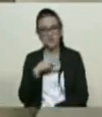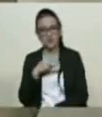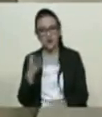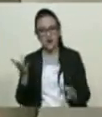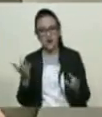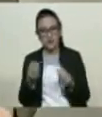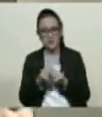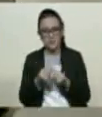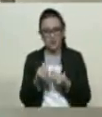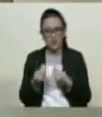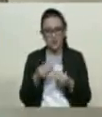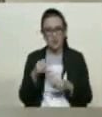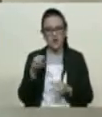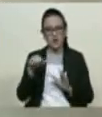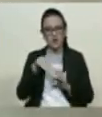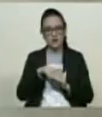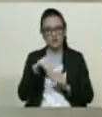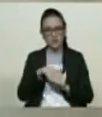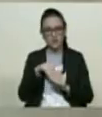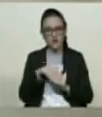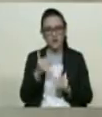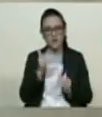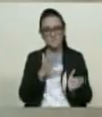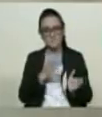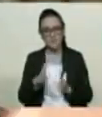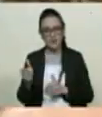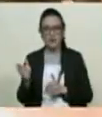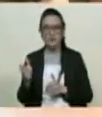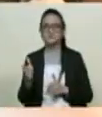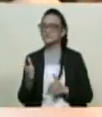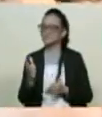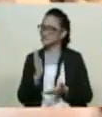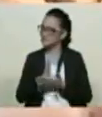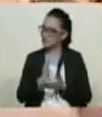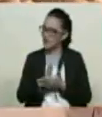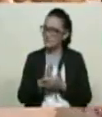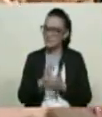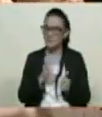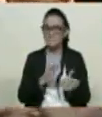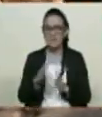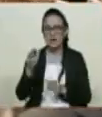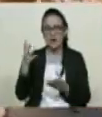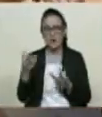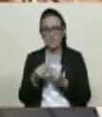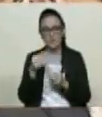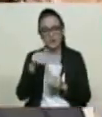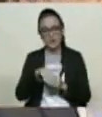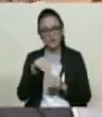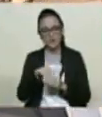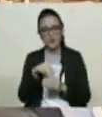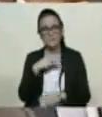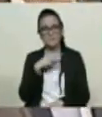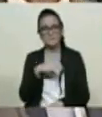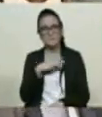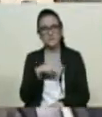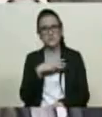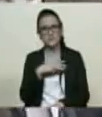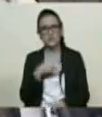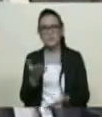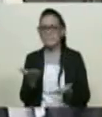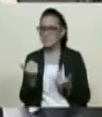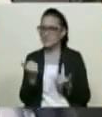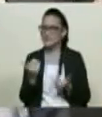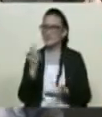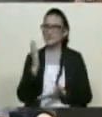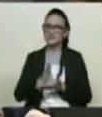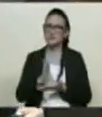acompañamiento electoral, tenemos también el plan de acompañamiento, siempre el plan de acompañamiento electoral. Las misiones pedimos que vengan